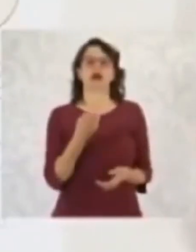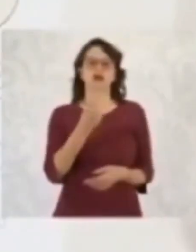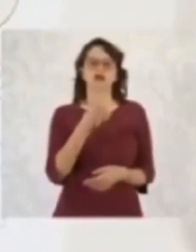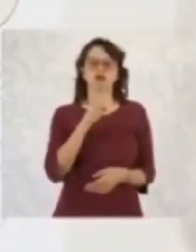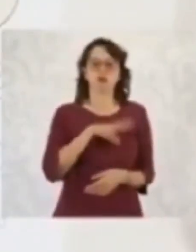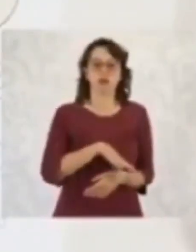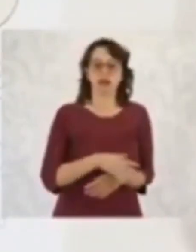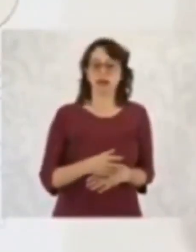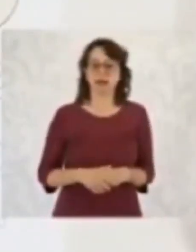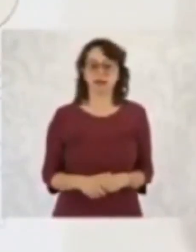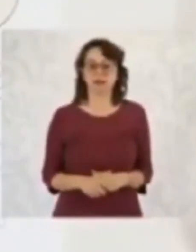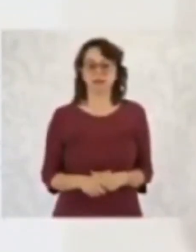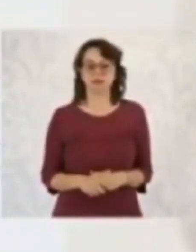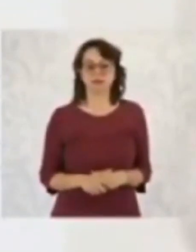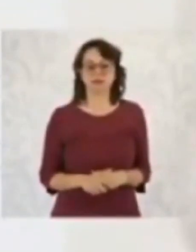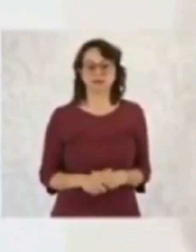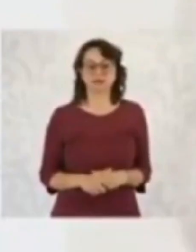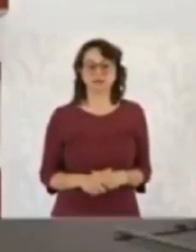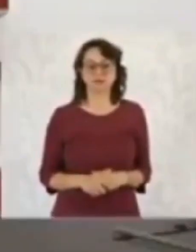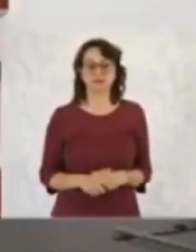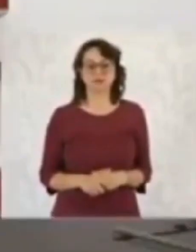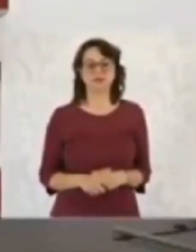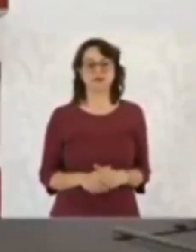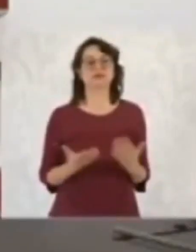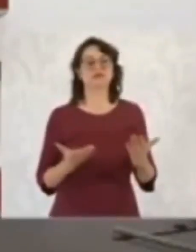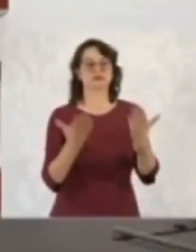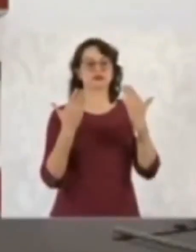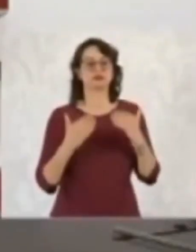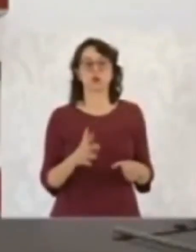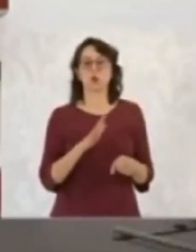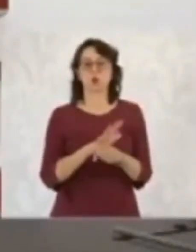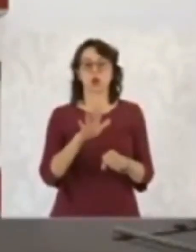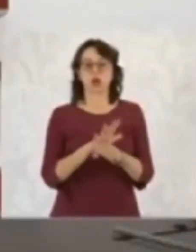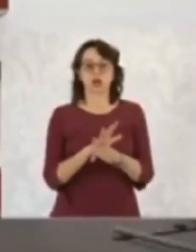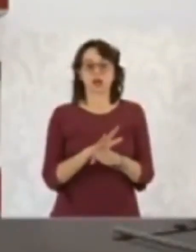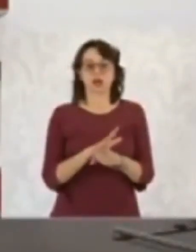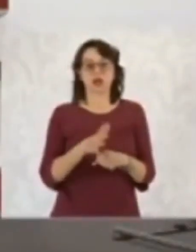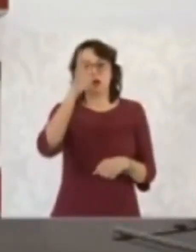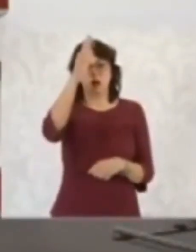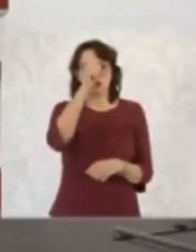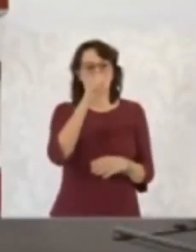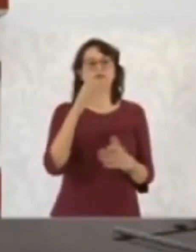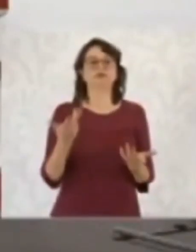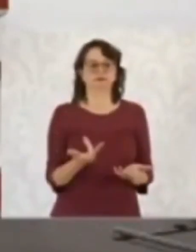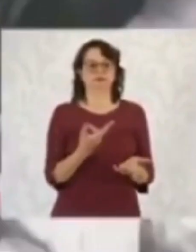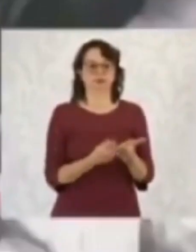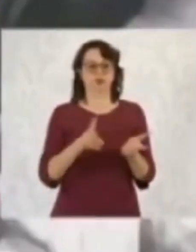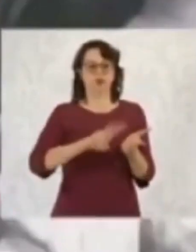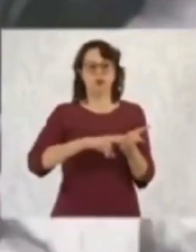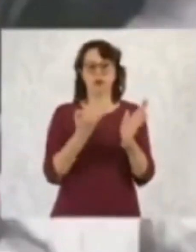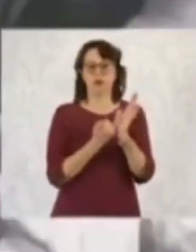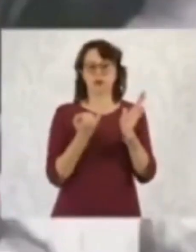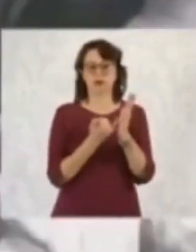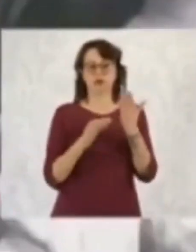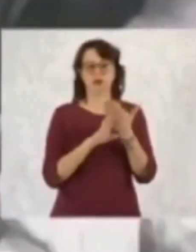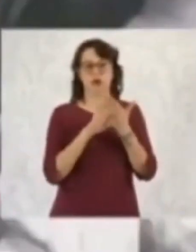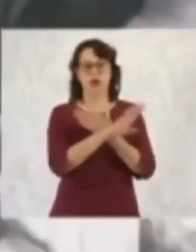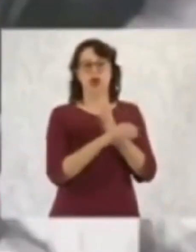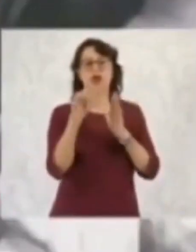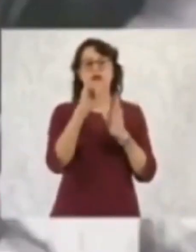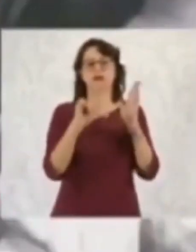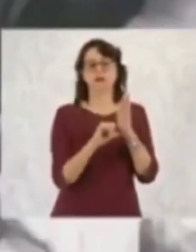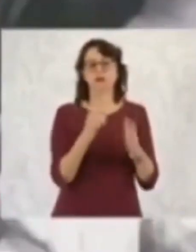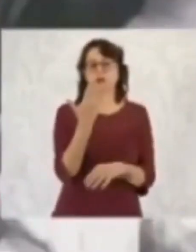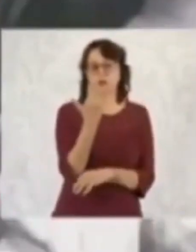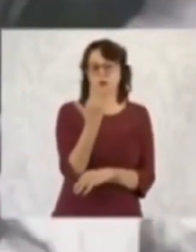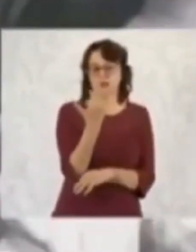a la siguiente, por favor. Este es el artículo 25 del Tratado para evitar la doble tributación México-Estados